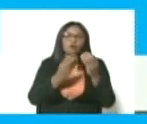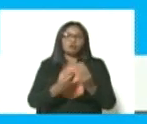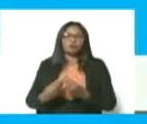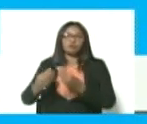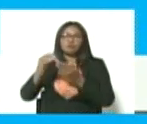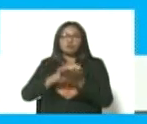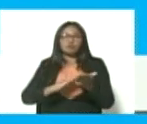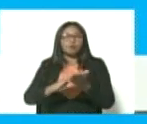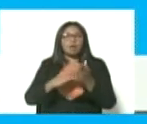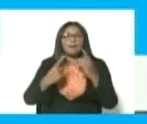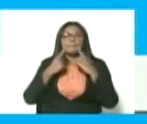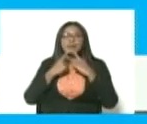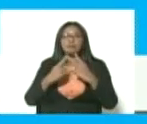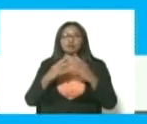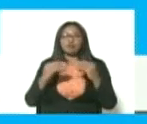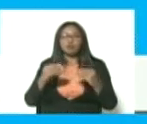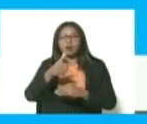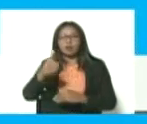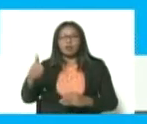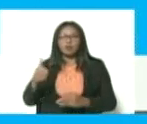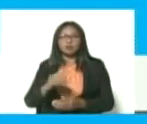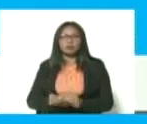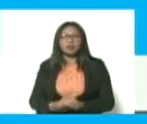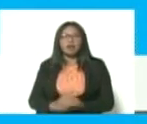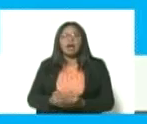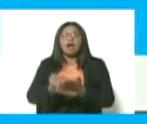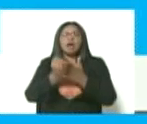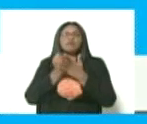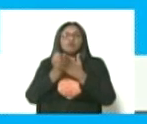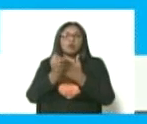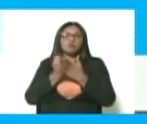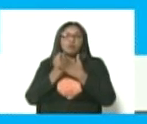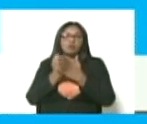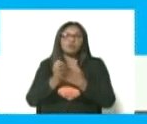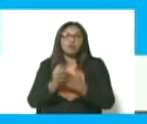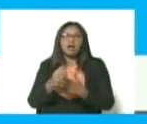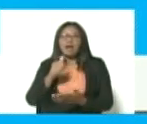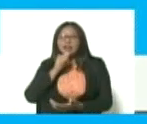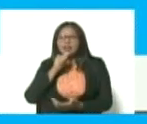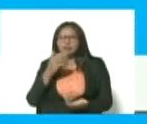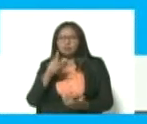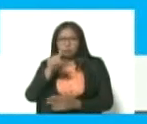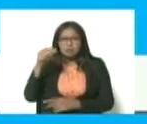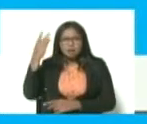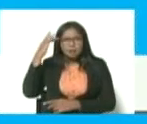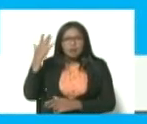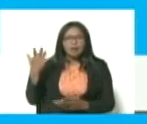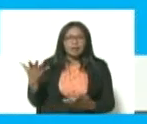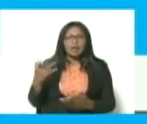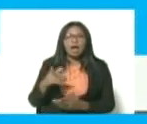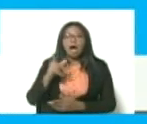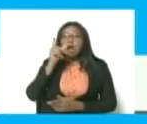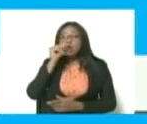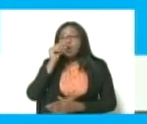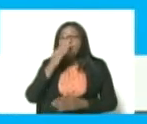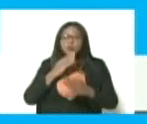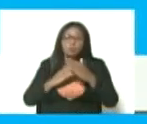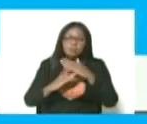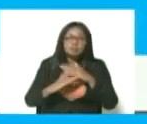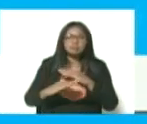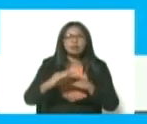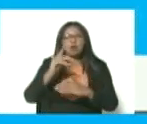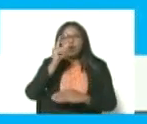para beneficio de todos y de todas. Ayuda. ¿Ayudas tú sabes a quién? Al hombre humilde, a la mujer